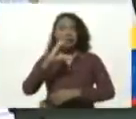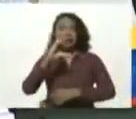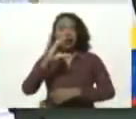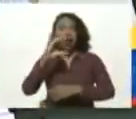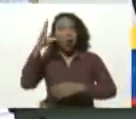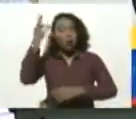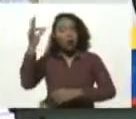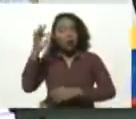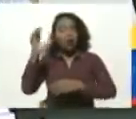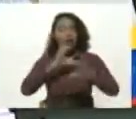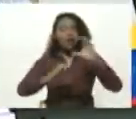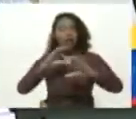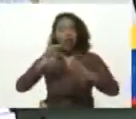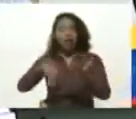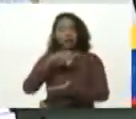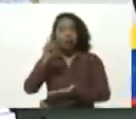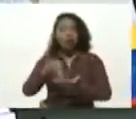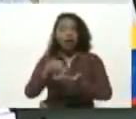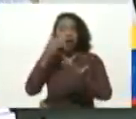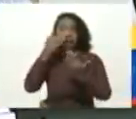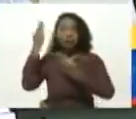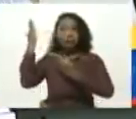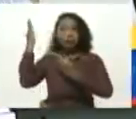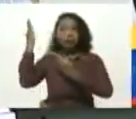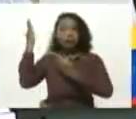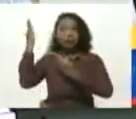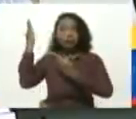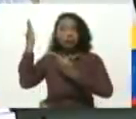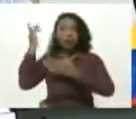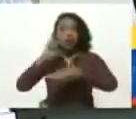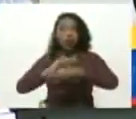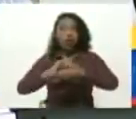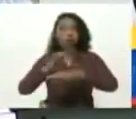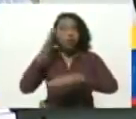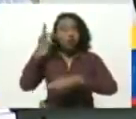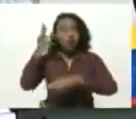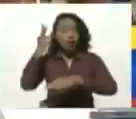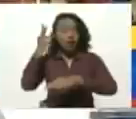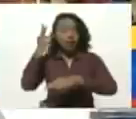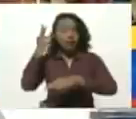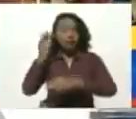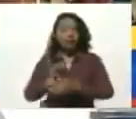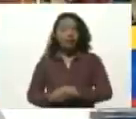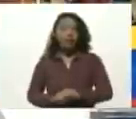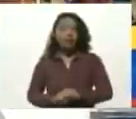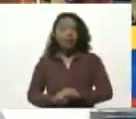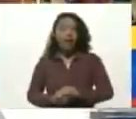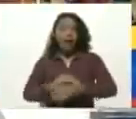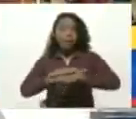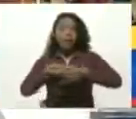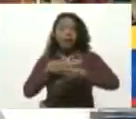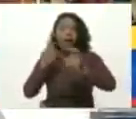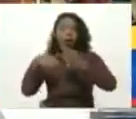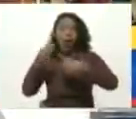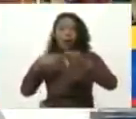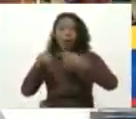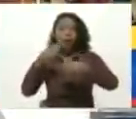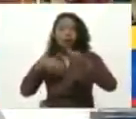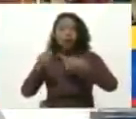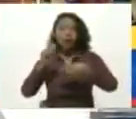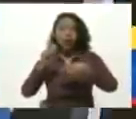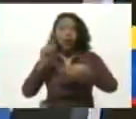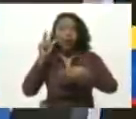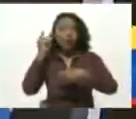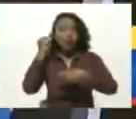Nacional, doctora Gabriela Jiménez. A la ministra de Comercio, doctora